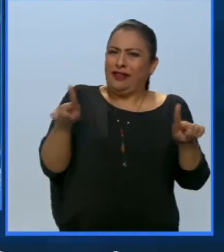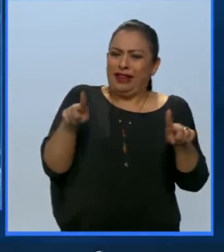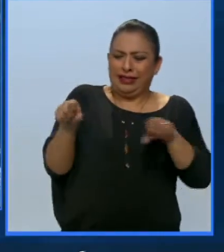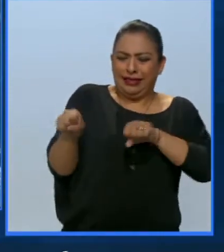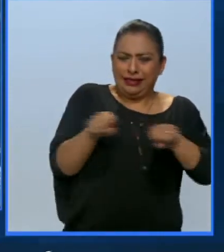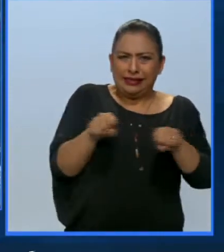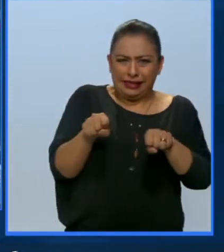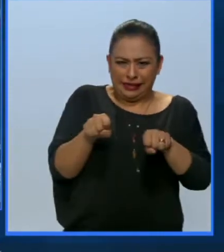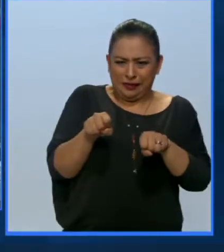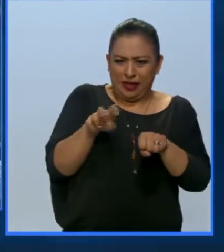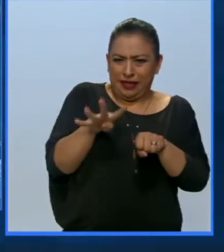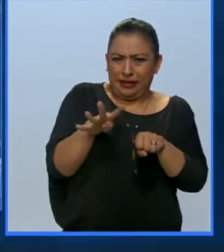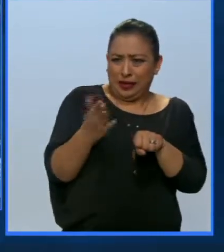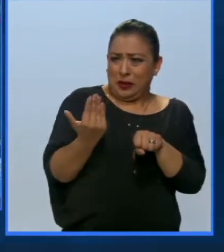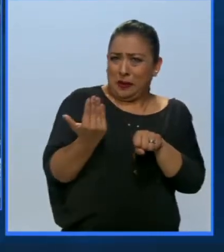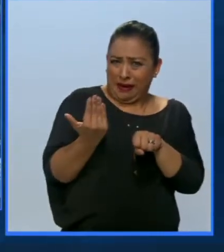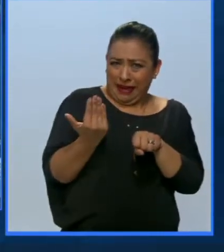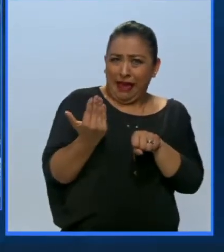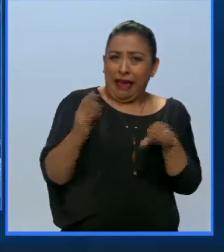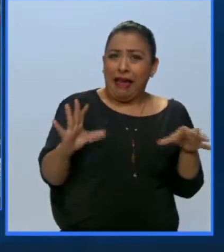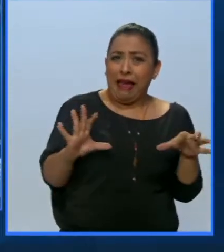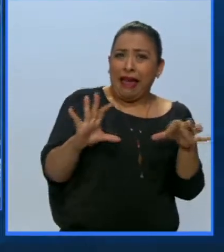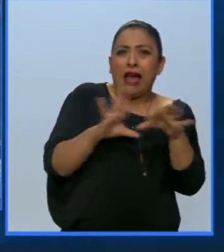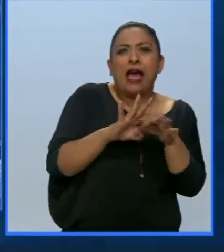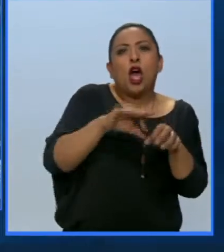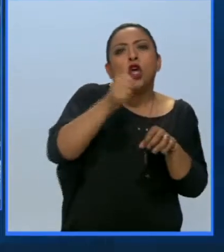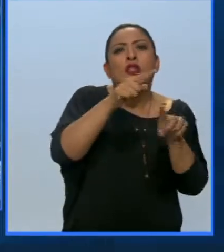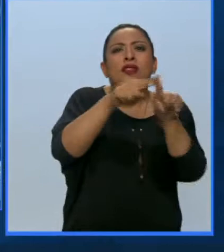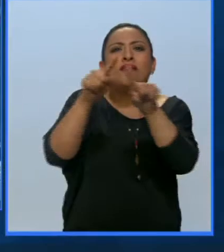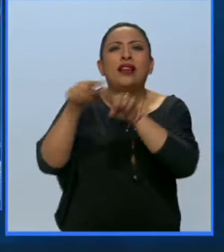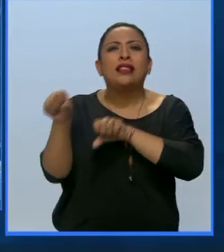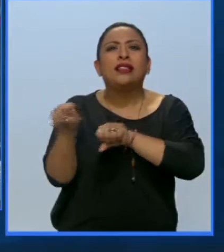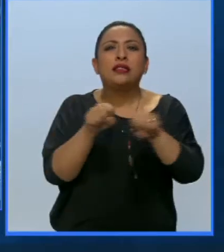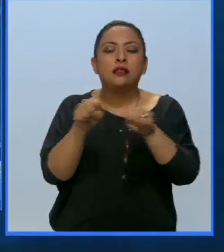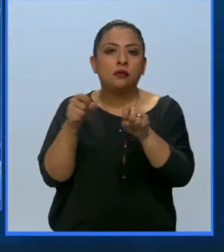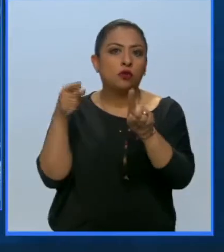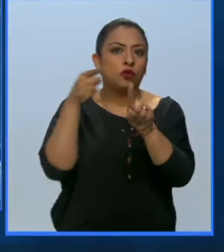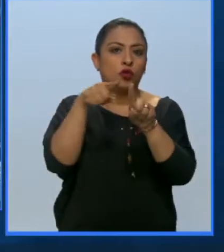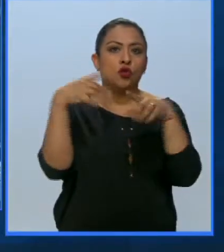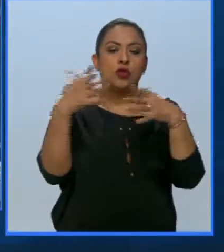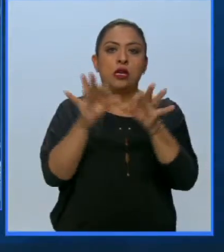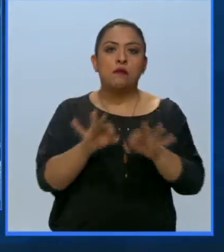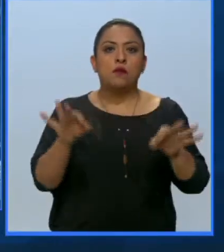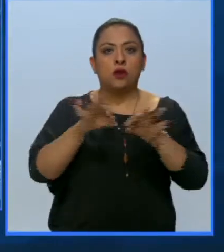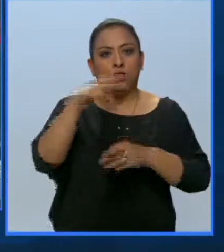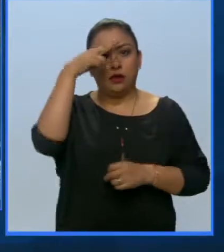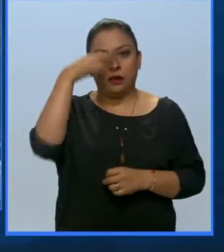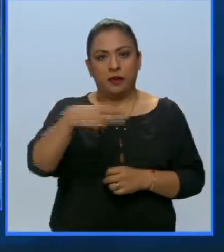sismo del pasado 19 de septiembre en relación a otros que han marcado la historia de México.